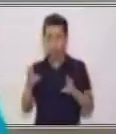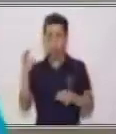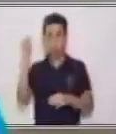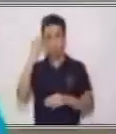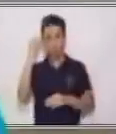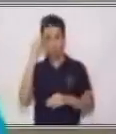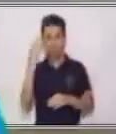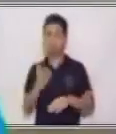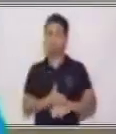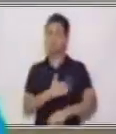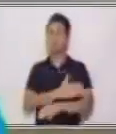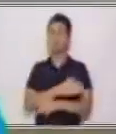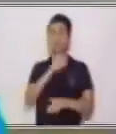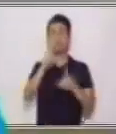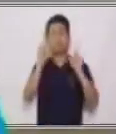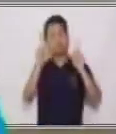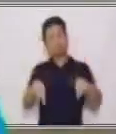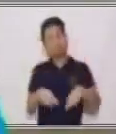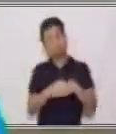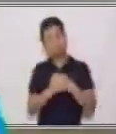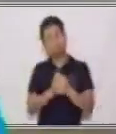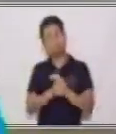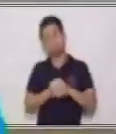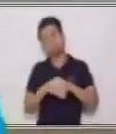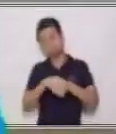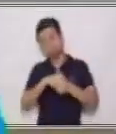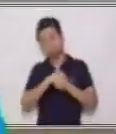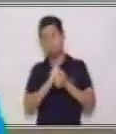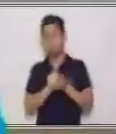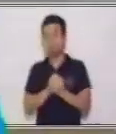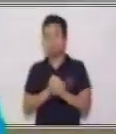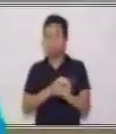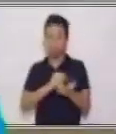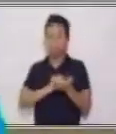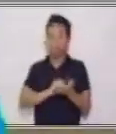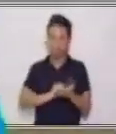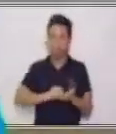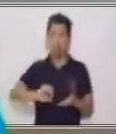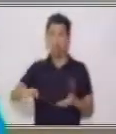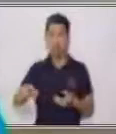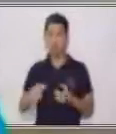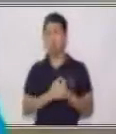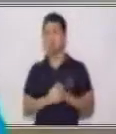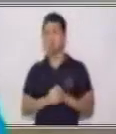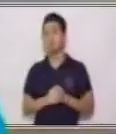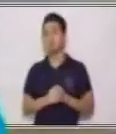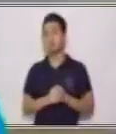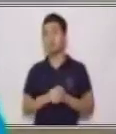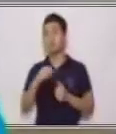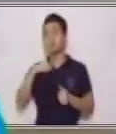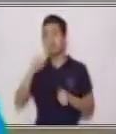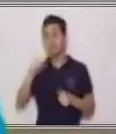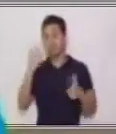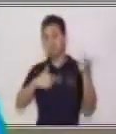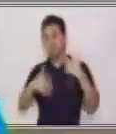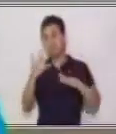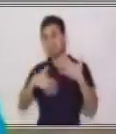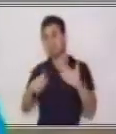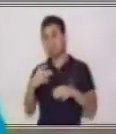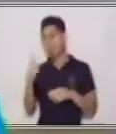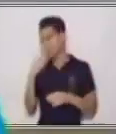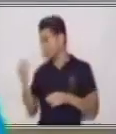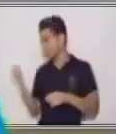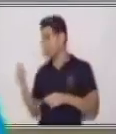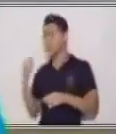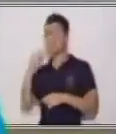te recomiendo que laves tus manos constantemente con agua y jabón. En el lenguaje de señas me